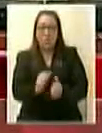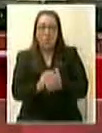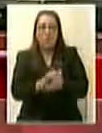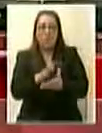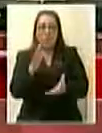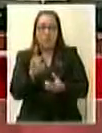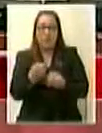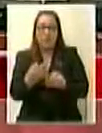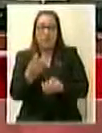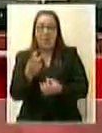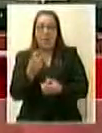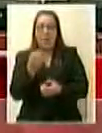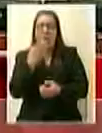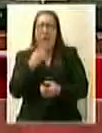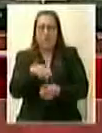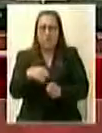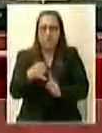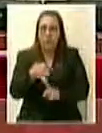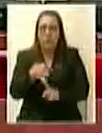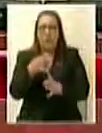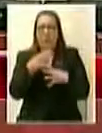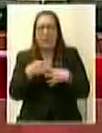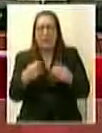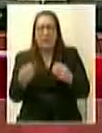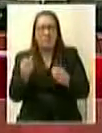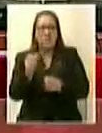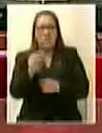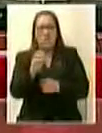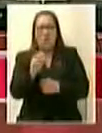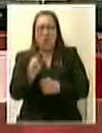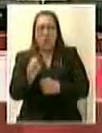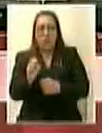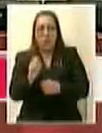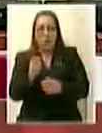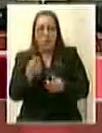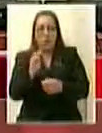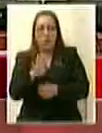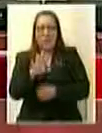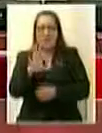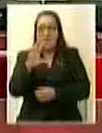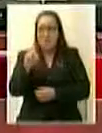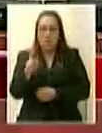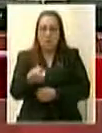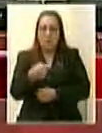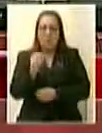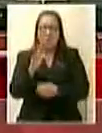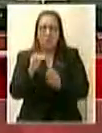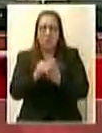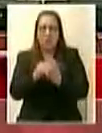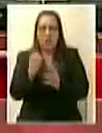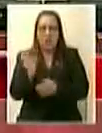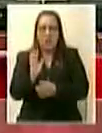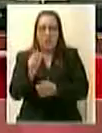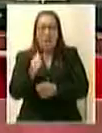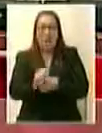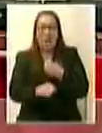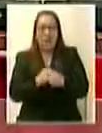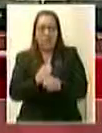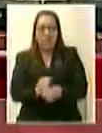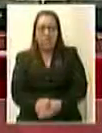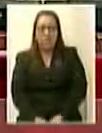de cantidad de azúcar, grasas, sodio, etcétera, etcétera? 45 mil millones de dólares al